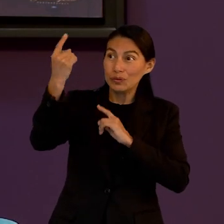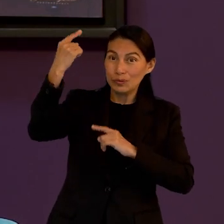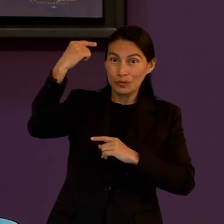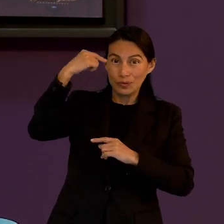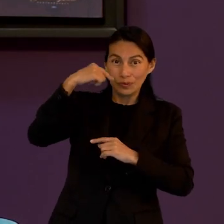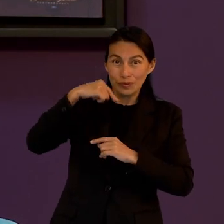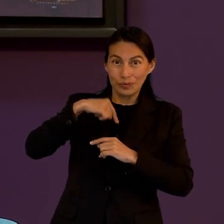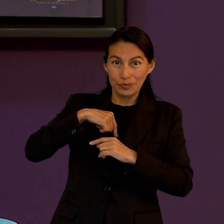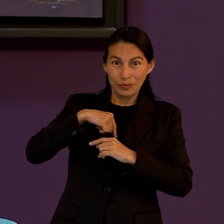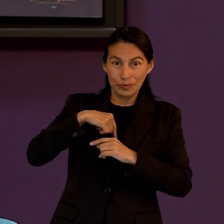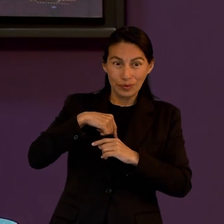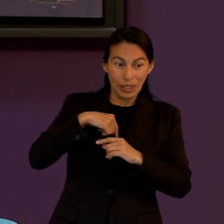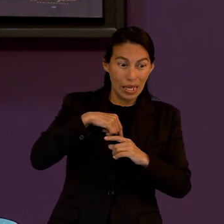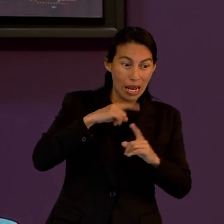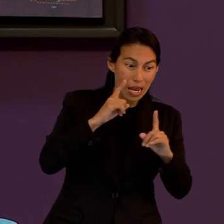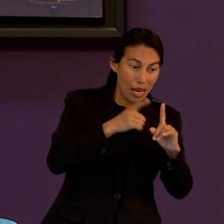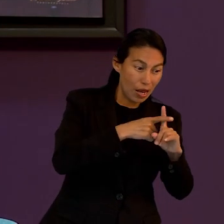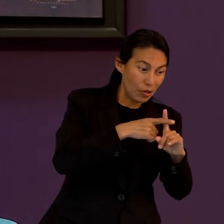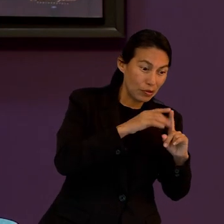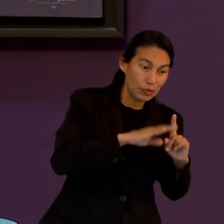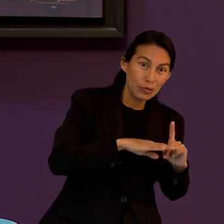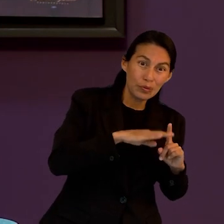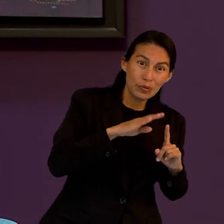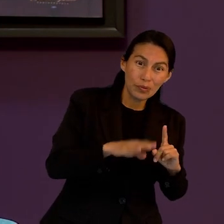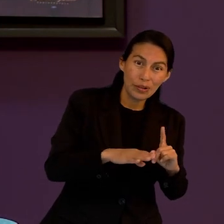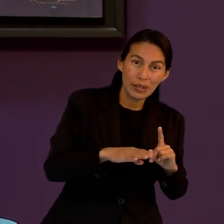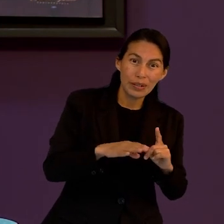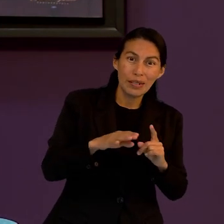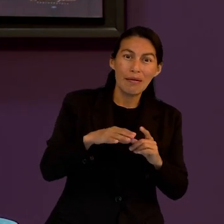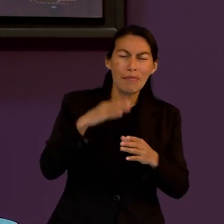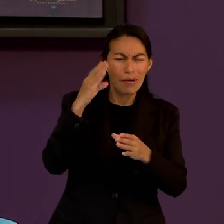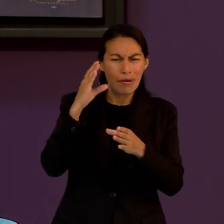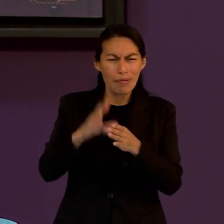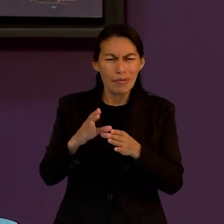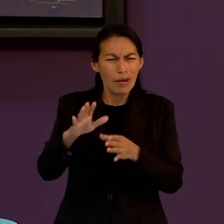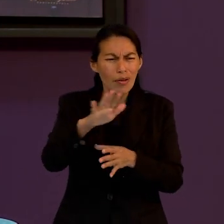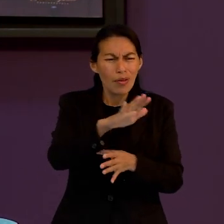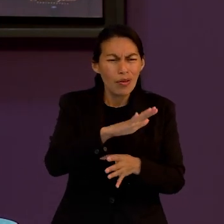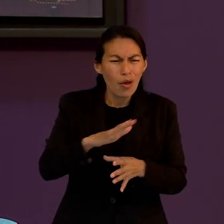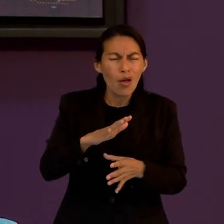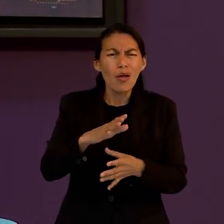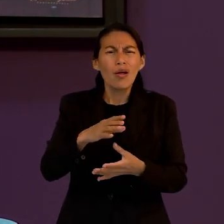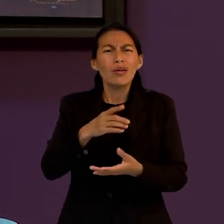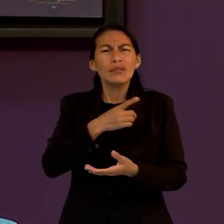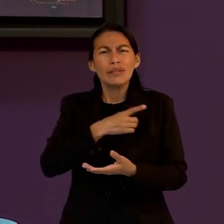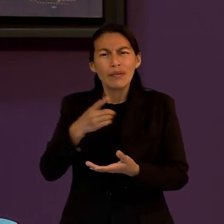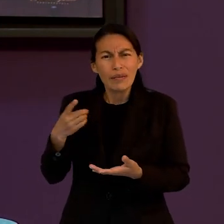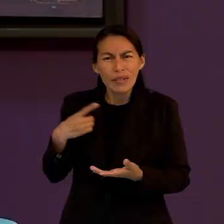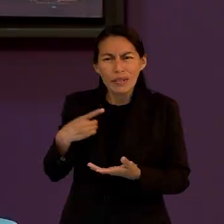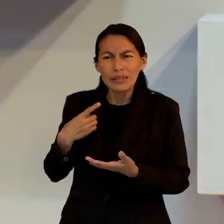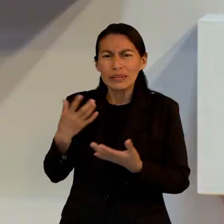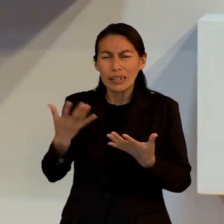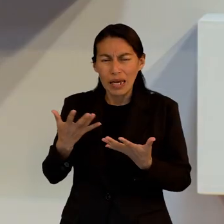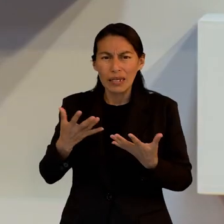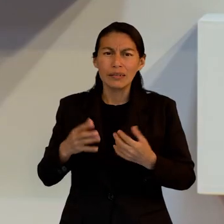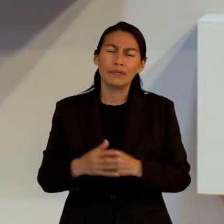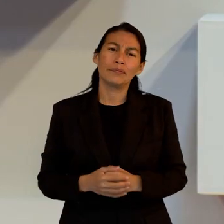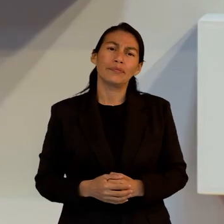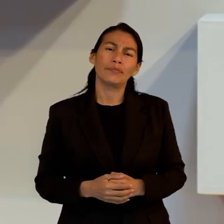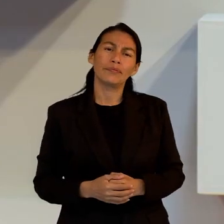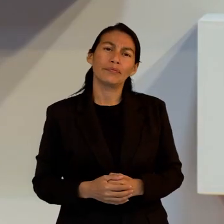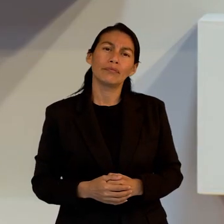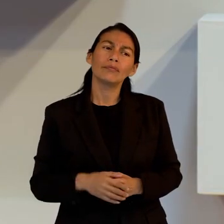ha hecho cosas por nosotros mediante el cumplimiento de todas estas obligaciones que se mencionan en el pacto muy bien muy bien